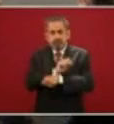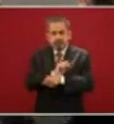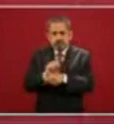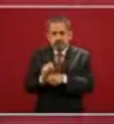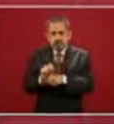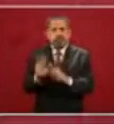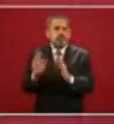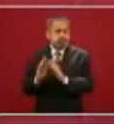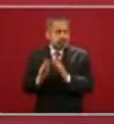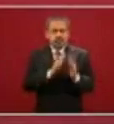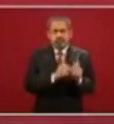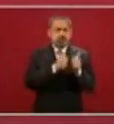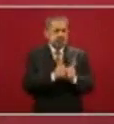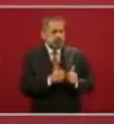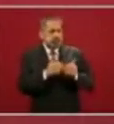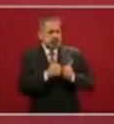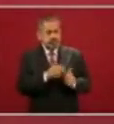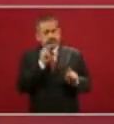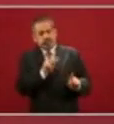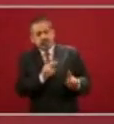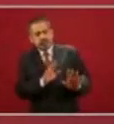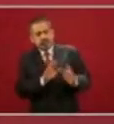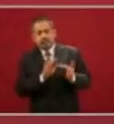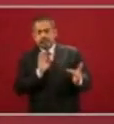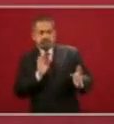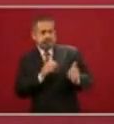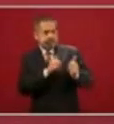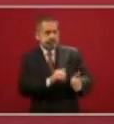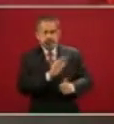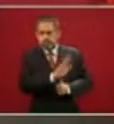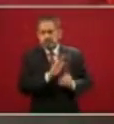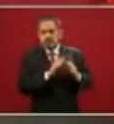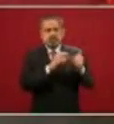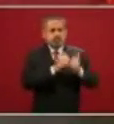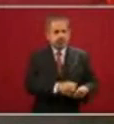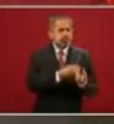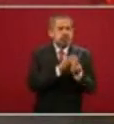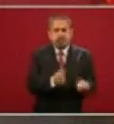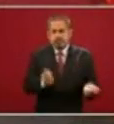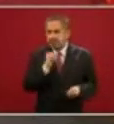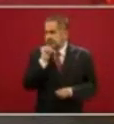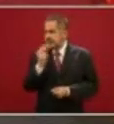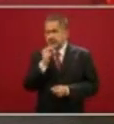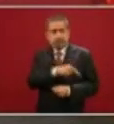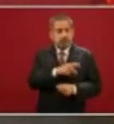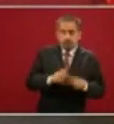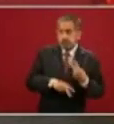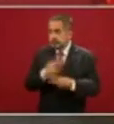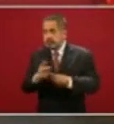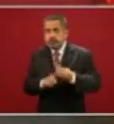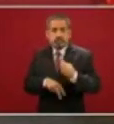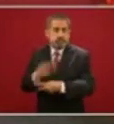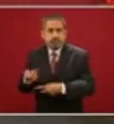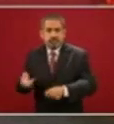mantenerse en una observación indirecta, a distancia, en sus domicilios, sin necesidad de acudir a las unidades de